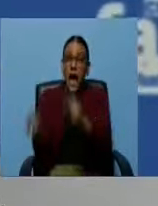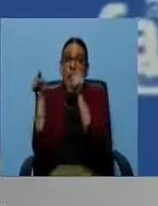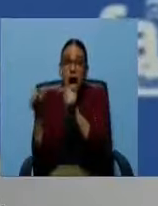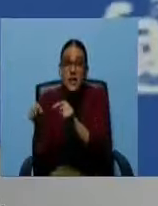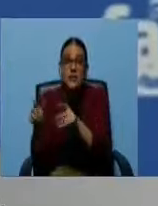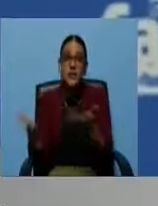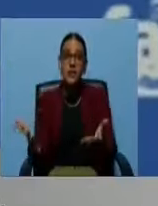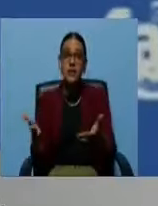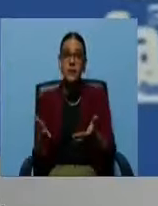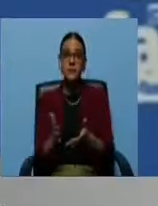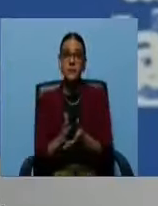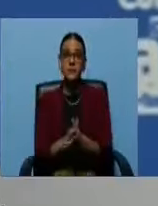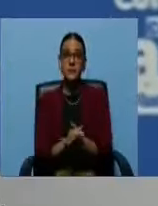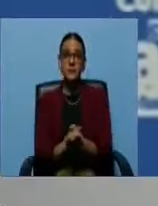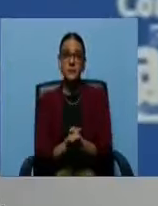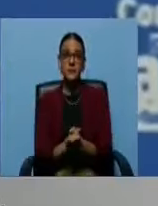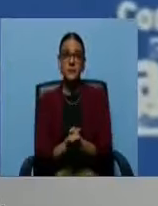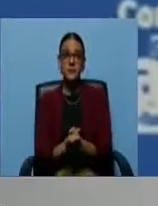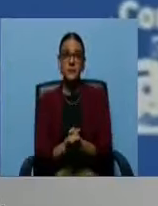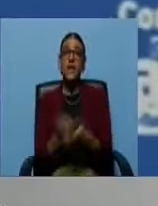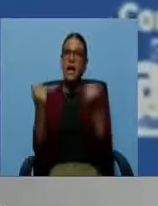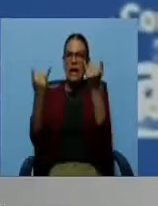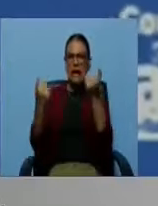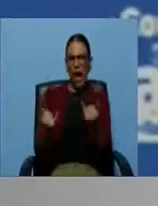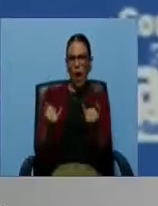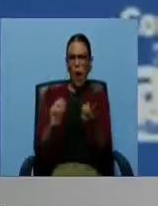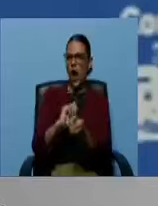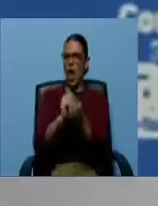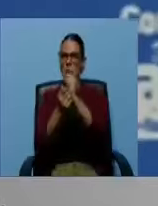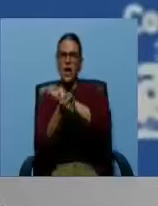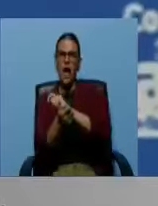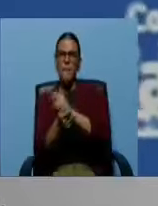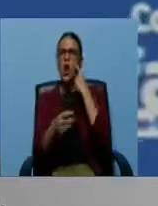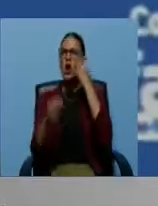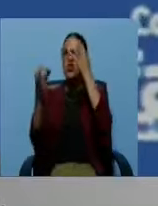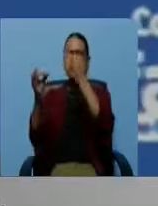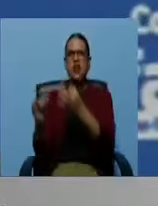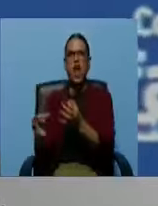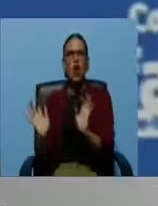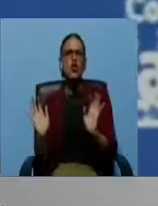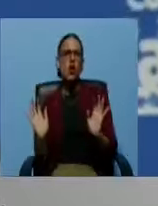Ese que ahora reconoce héroe